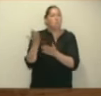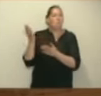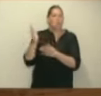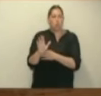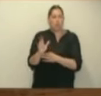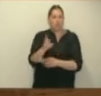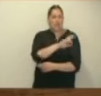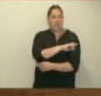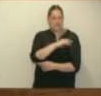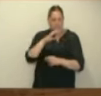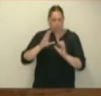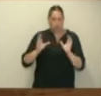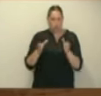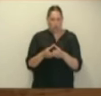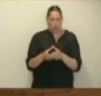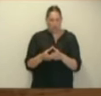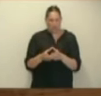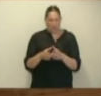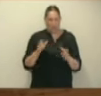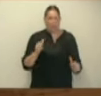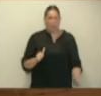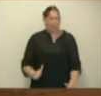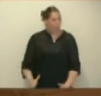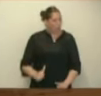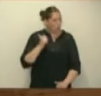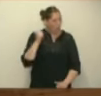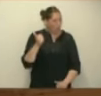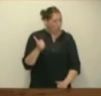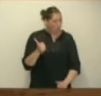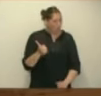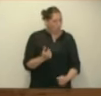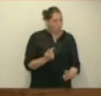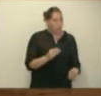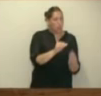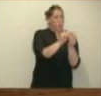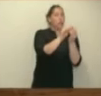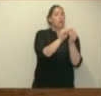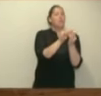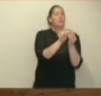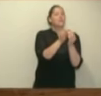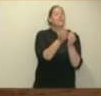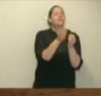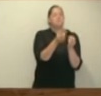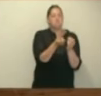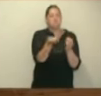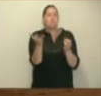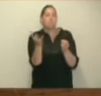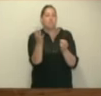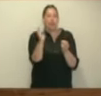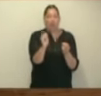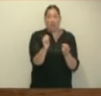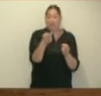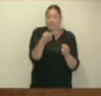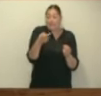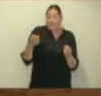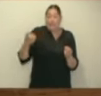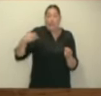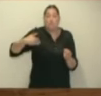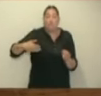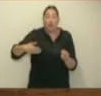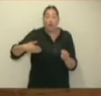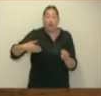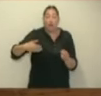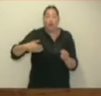Cámara. ¿No acaban ahí las coincidencias temporales? Pues esta misma semana, poco después de conocerse la intención